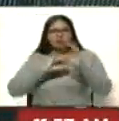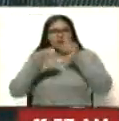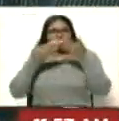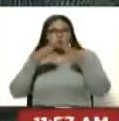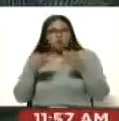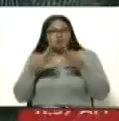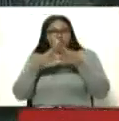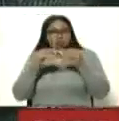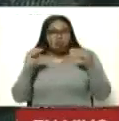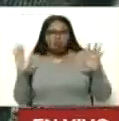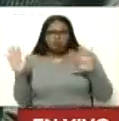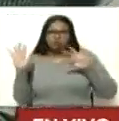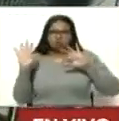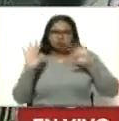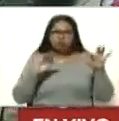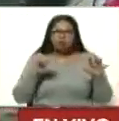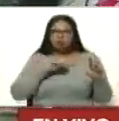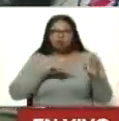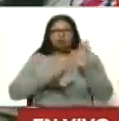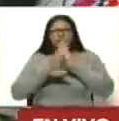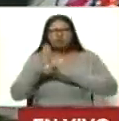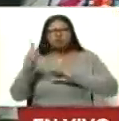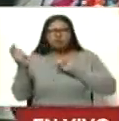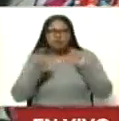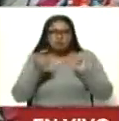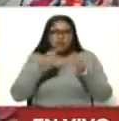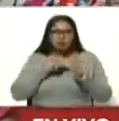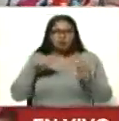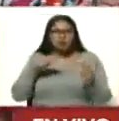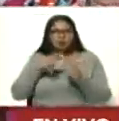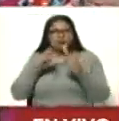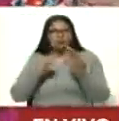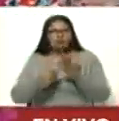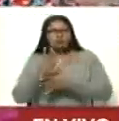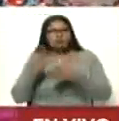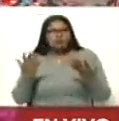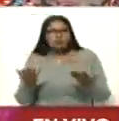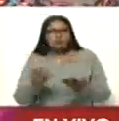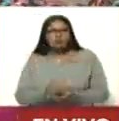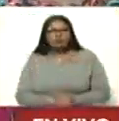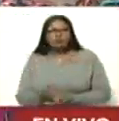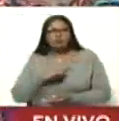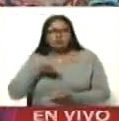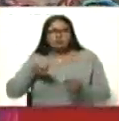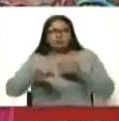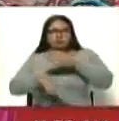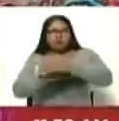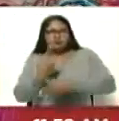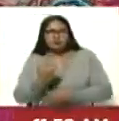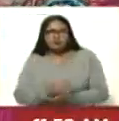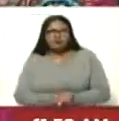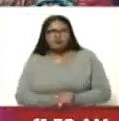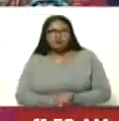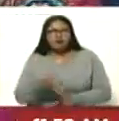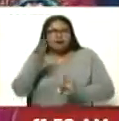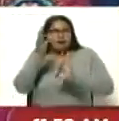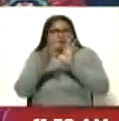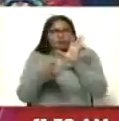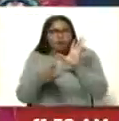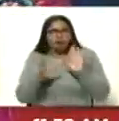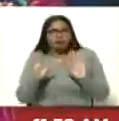popular. Debatimos y avanzamos, y de esos encuentros surgió esta universidad, casualmente del encuentro